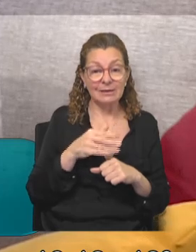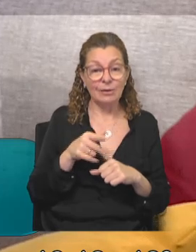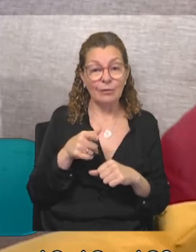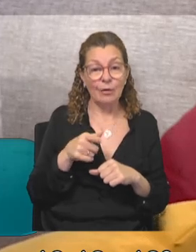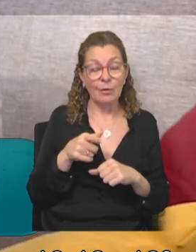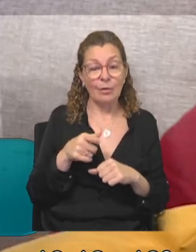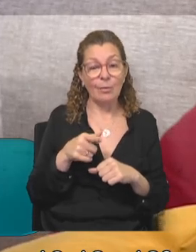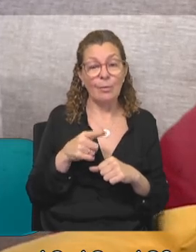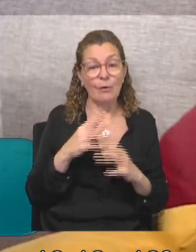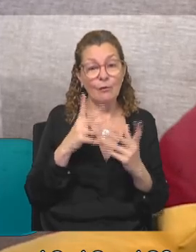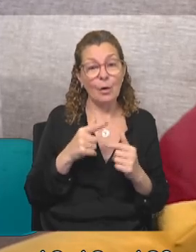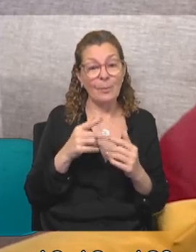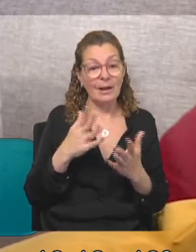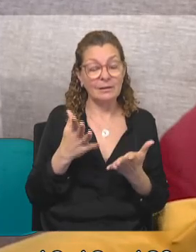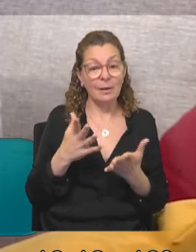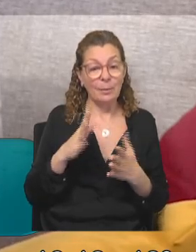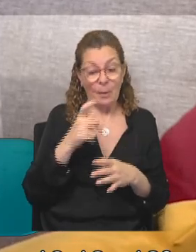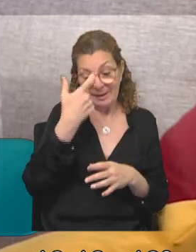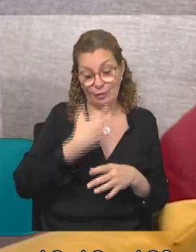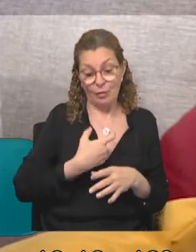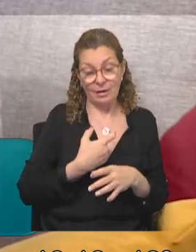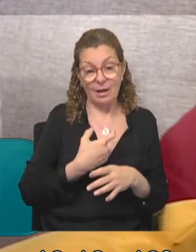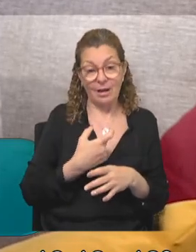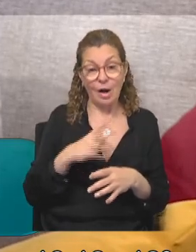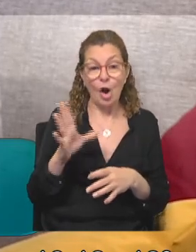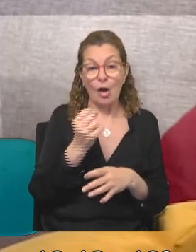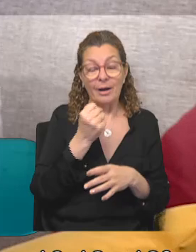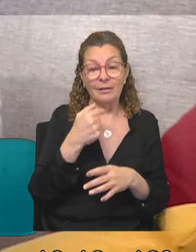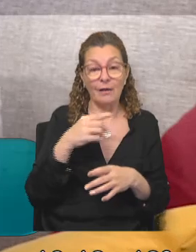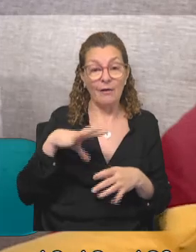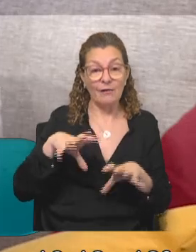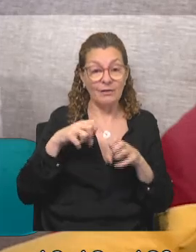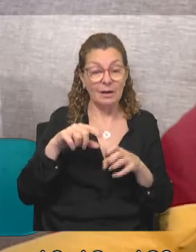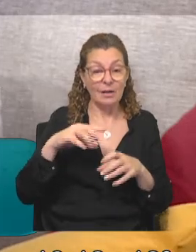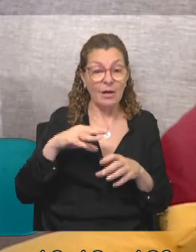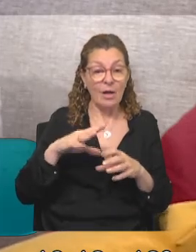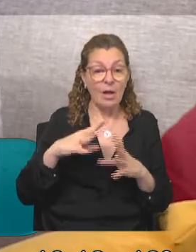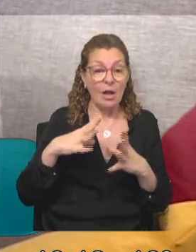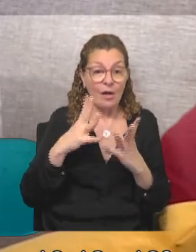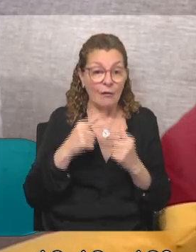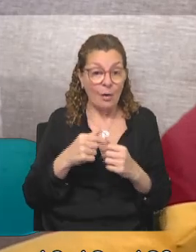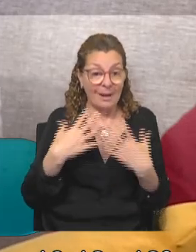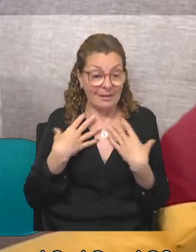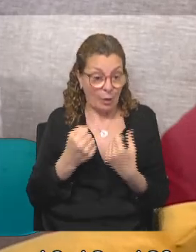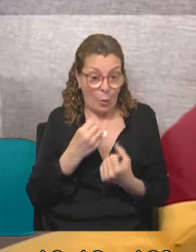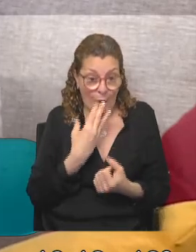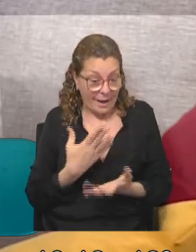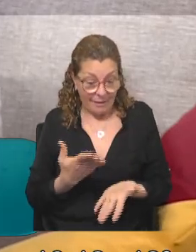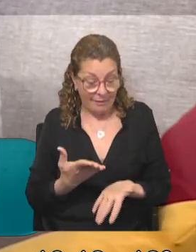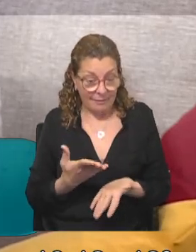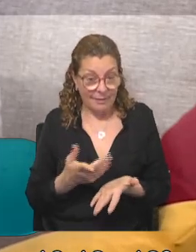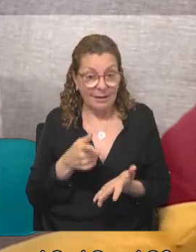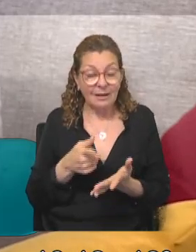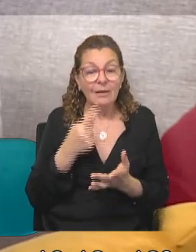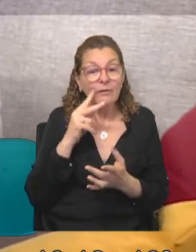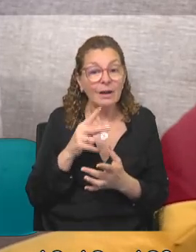Fito, por tu forma de ser, por tu personalidad, lográs vivirlo de forma saludable, y ahí es donde uno dice, bueno,